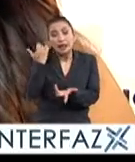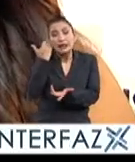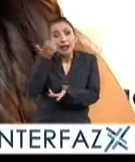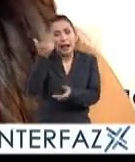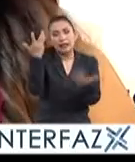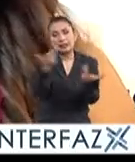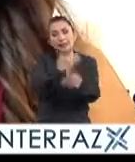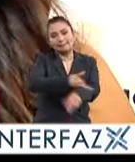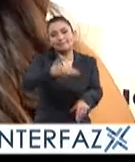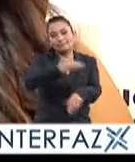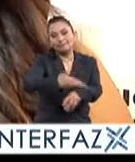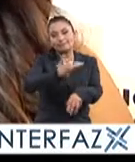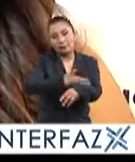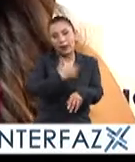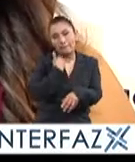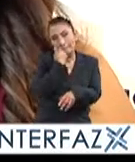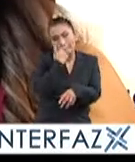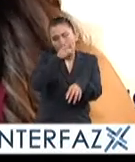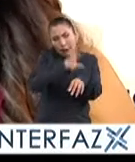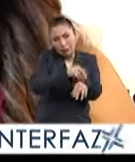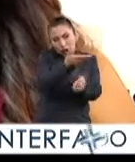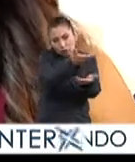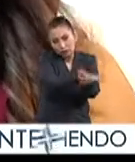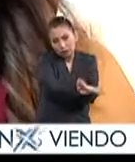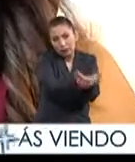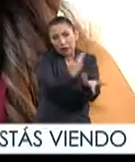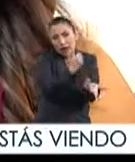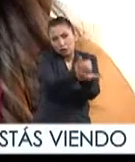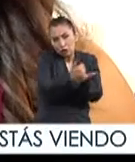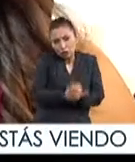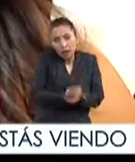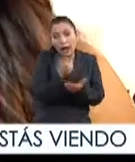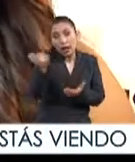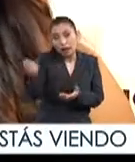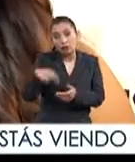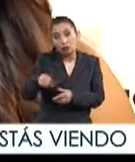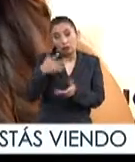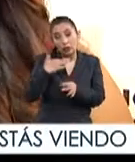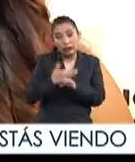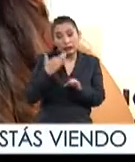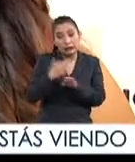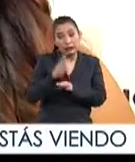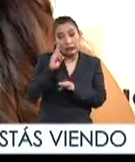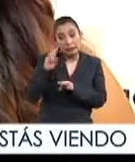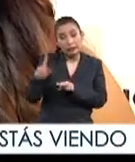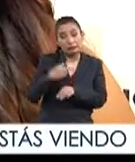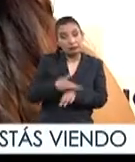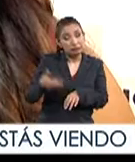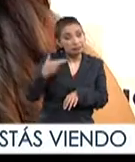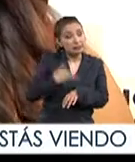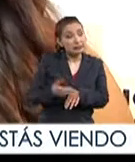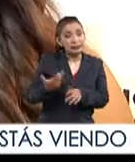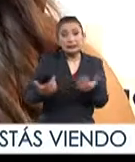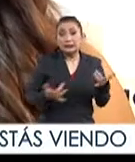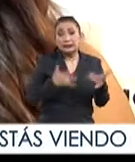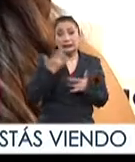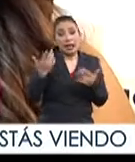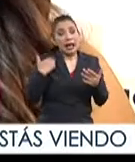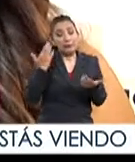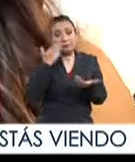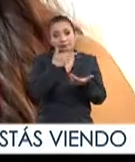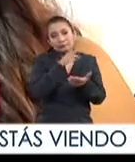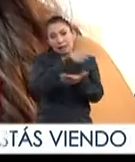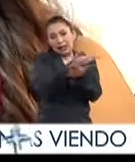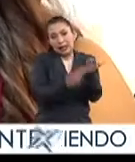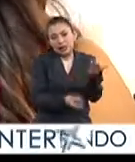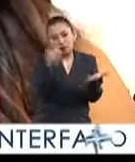ese proceso de solicitud de asilo y de refugio, que bueno, ellos están pasando en este momento por un proceso de